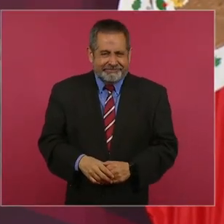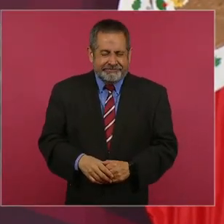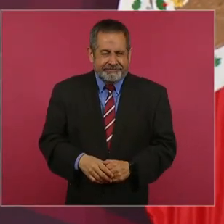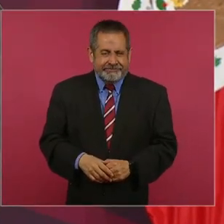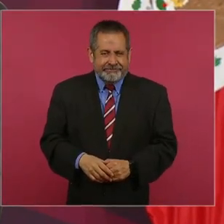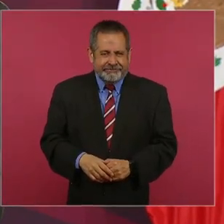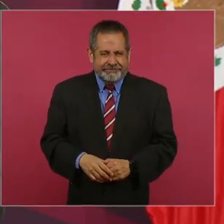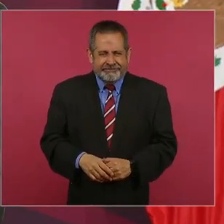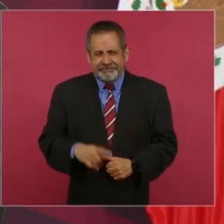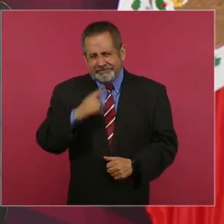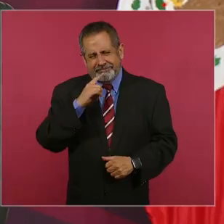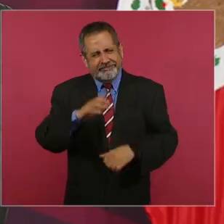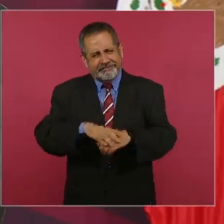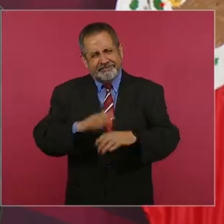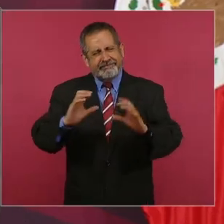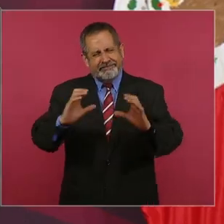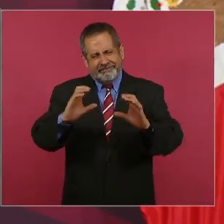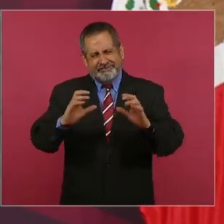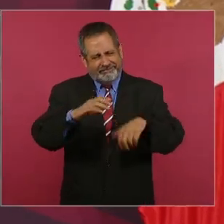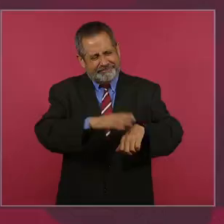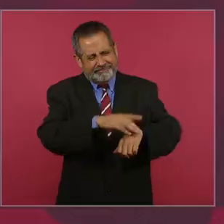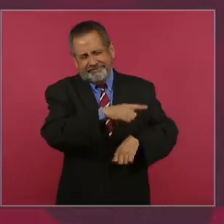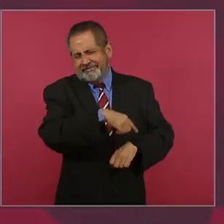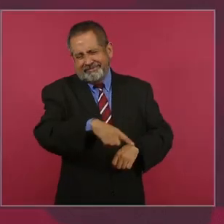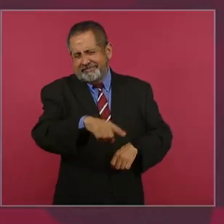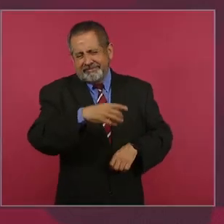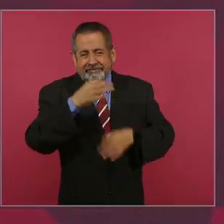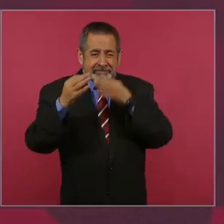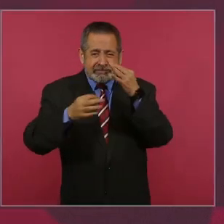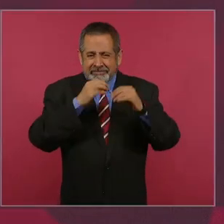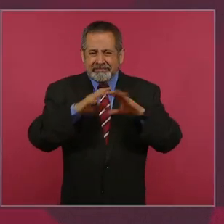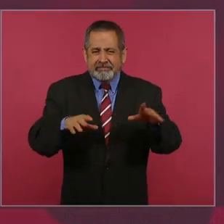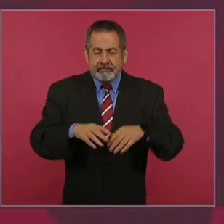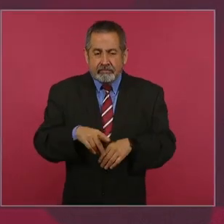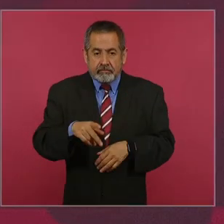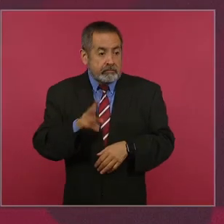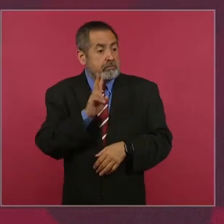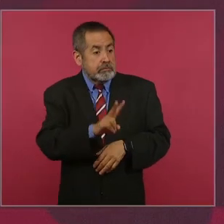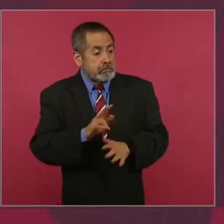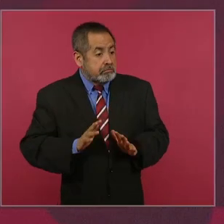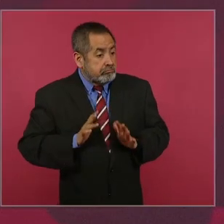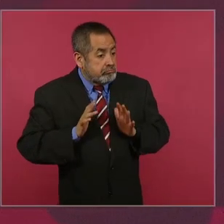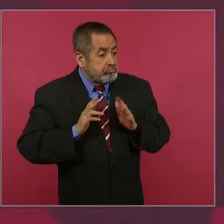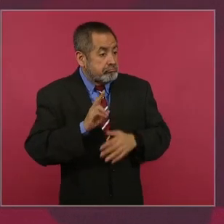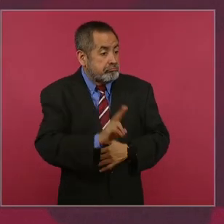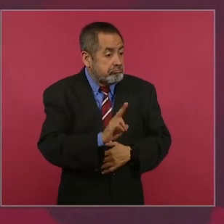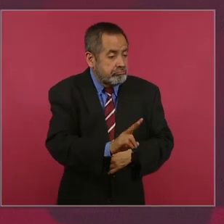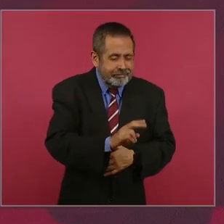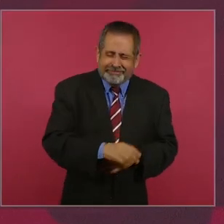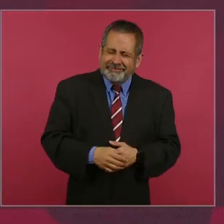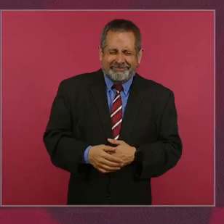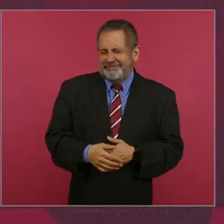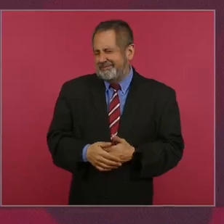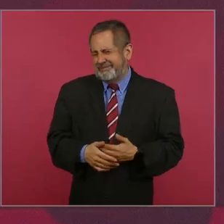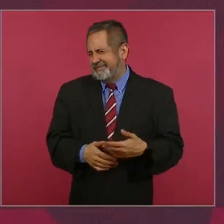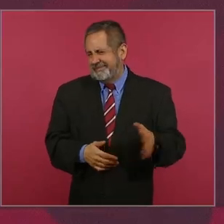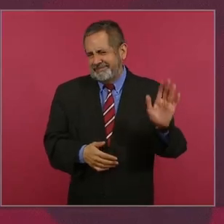hay que tener cuidado con todo eso nada más y no hacerle mucho caso porque